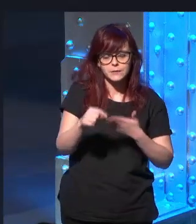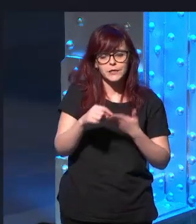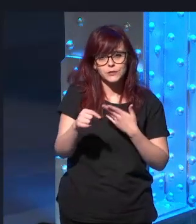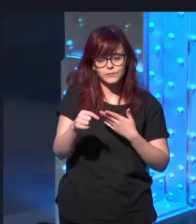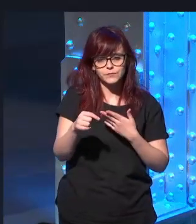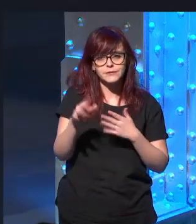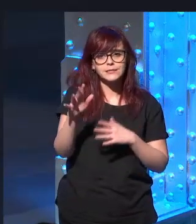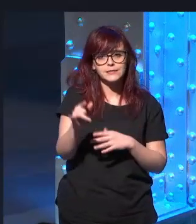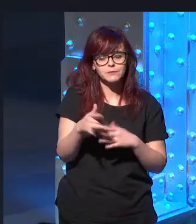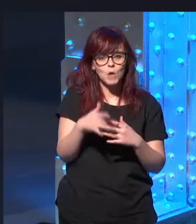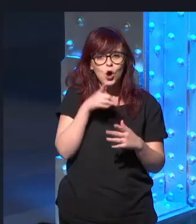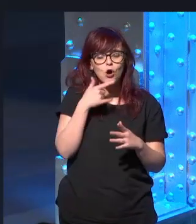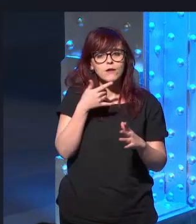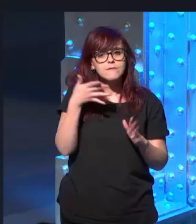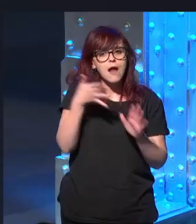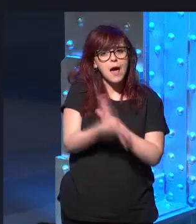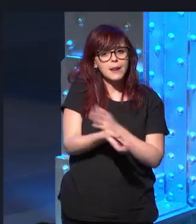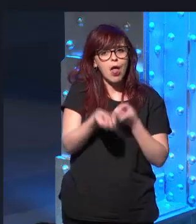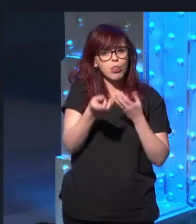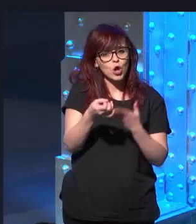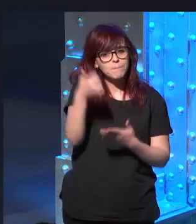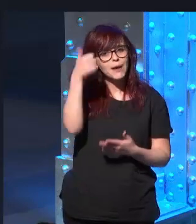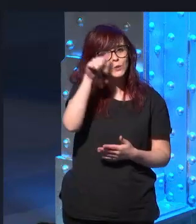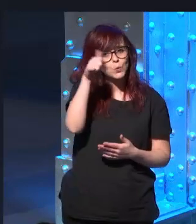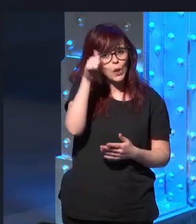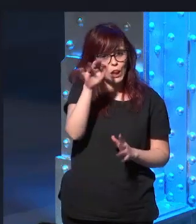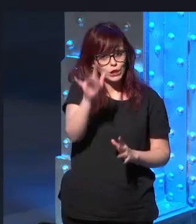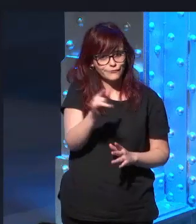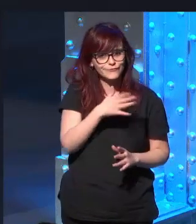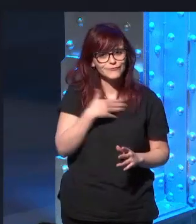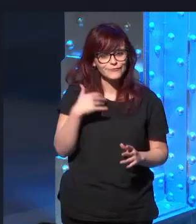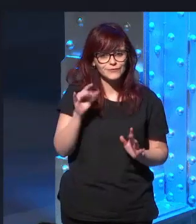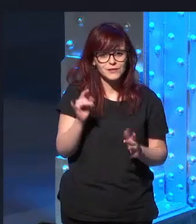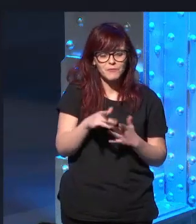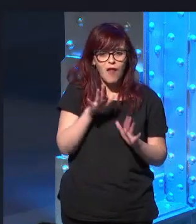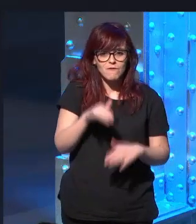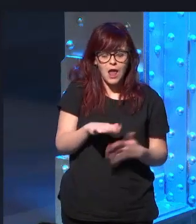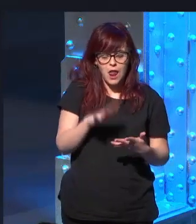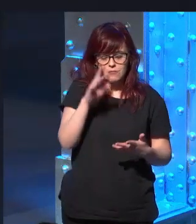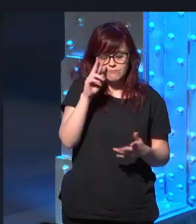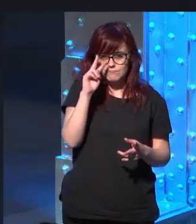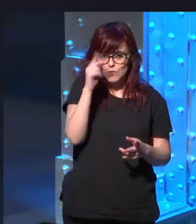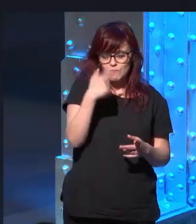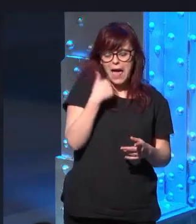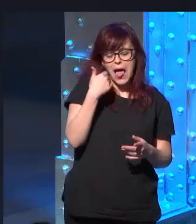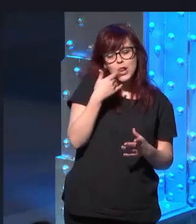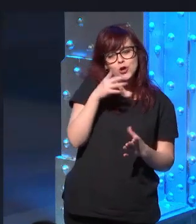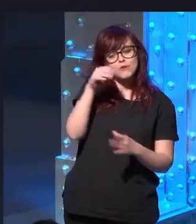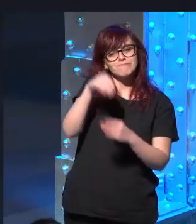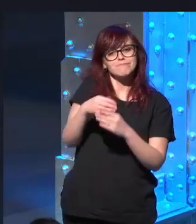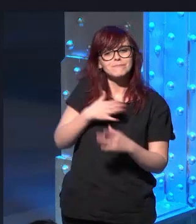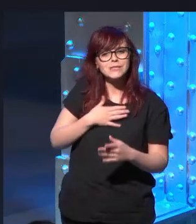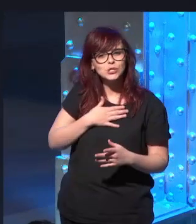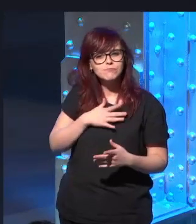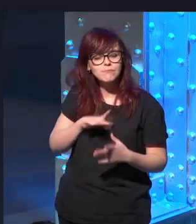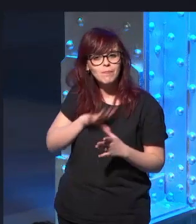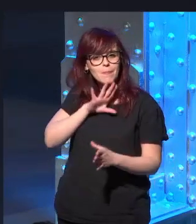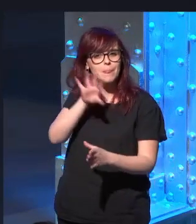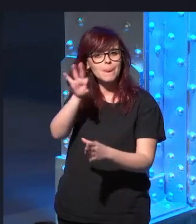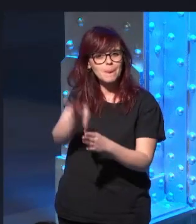un narrador masculino, ese narrador masculino involuntariamente va a tener algo mío, ¿no? Uh-huh. Porque va a estar